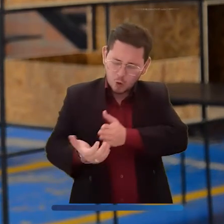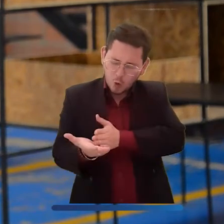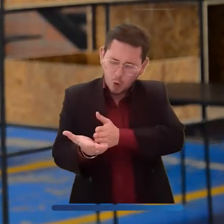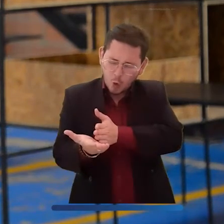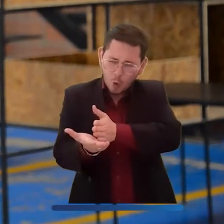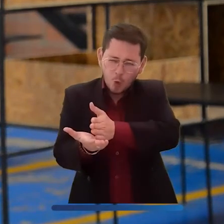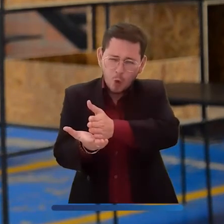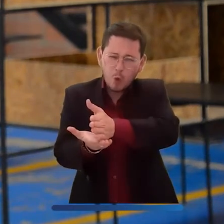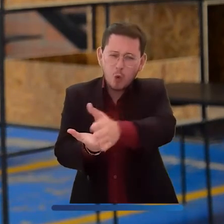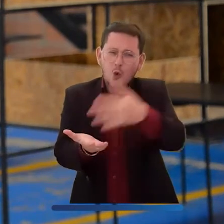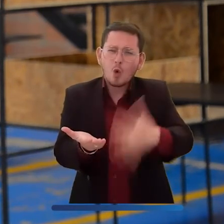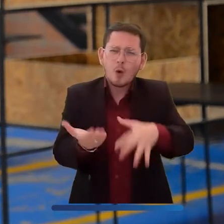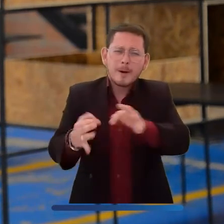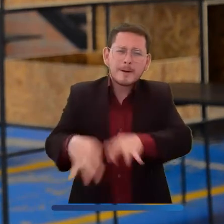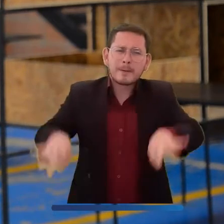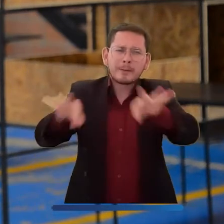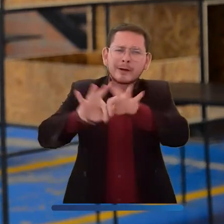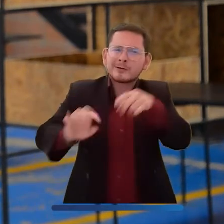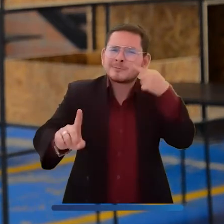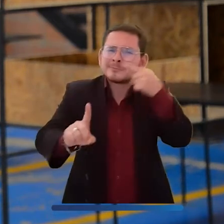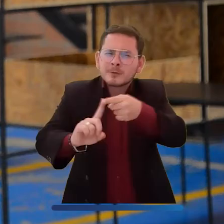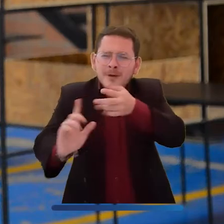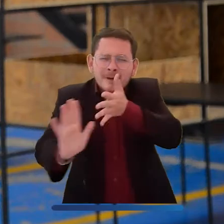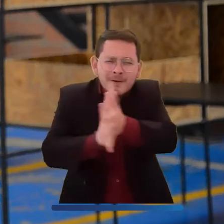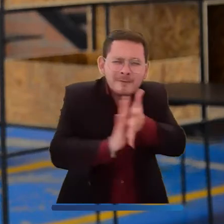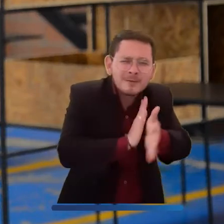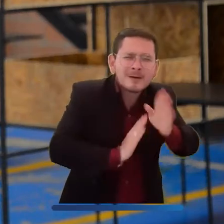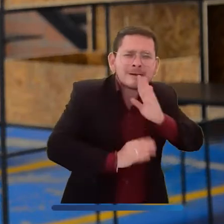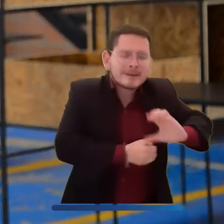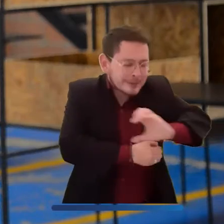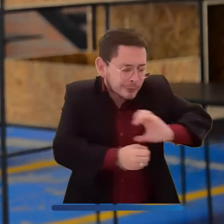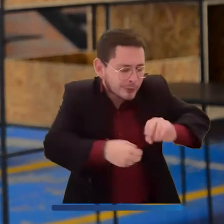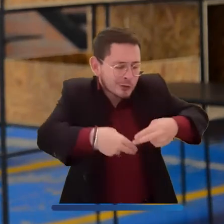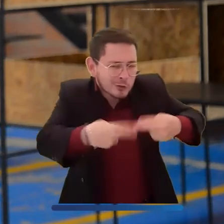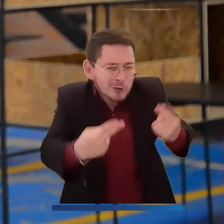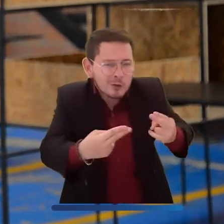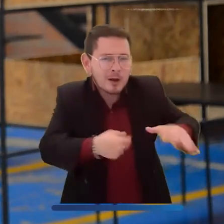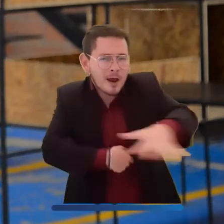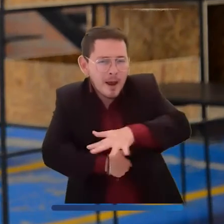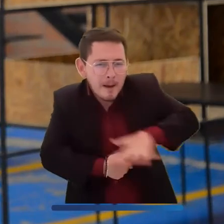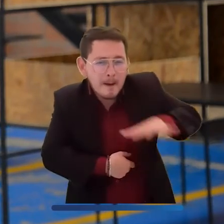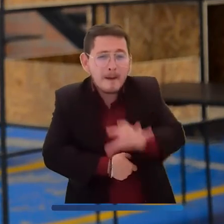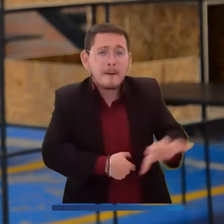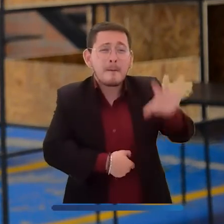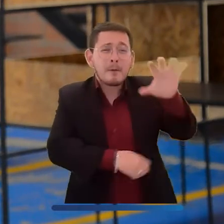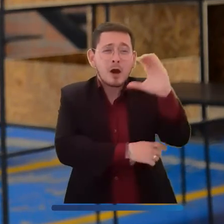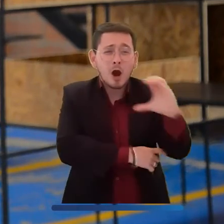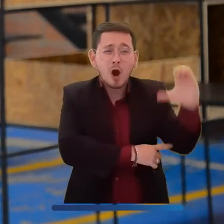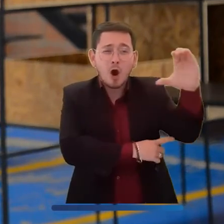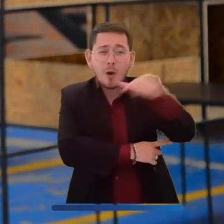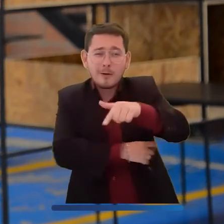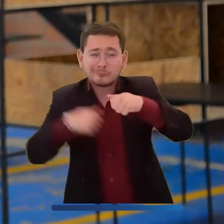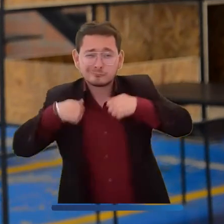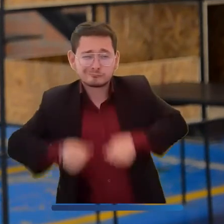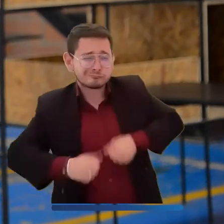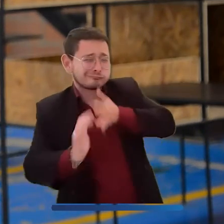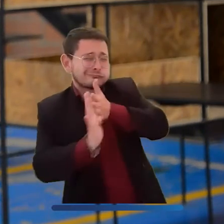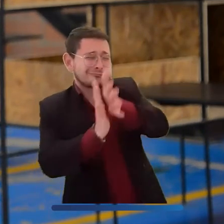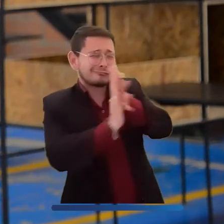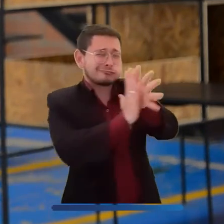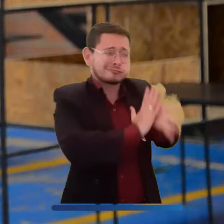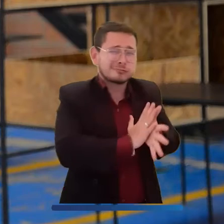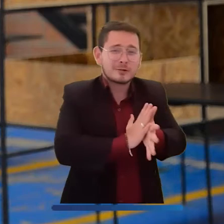esta profesión que tanto respetamos y que necesitamos para informar a toda nuestra ciudad, a la región y a todo el país.